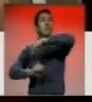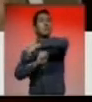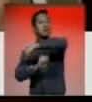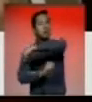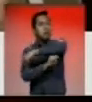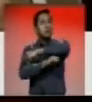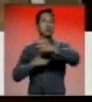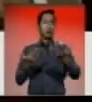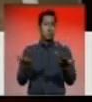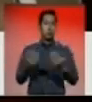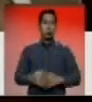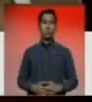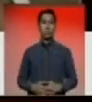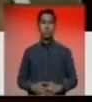institucionalidad del país